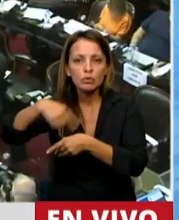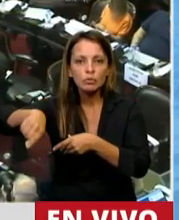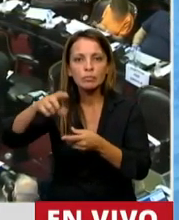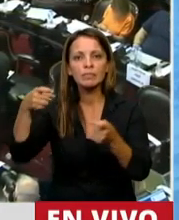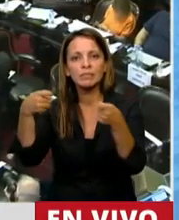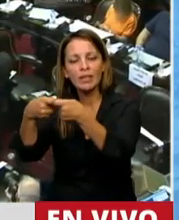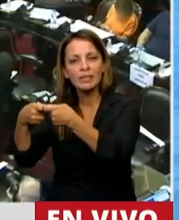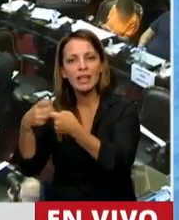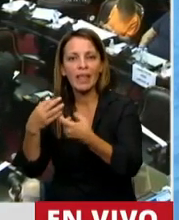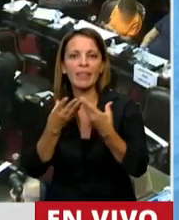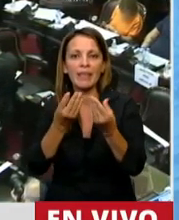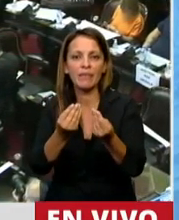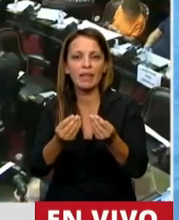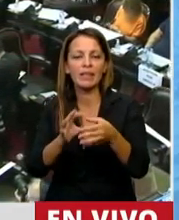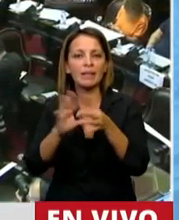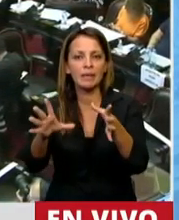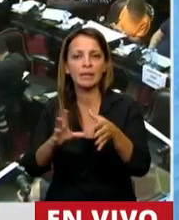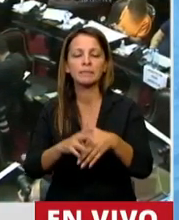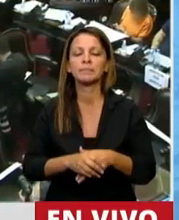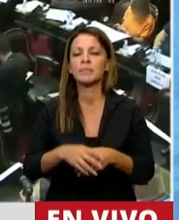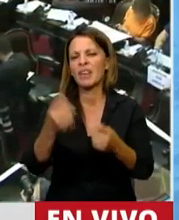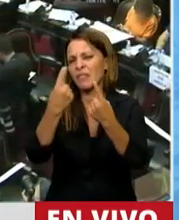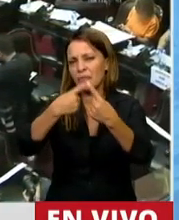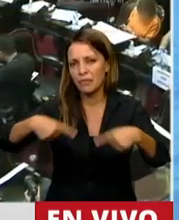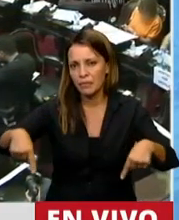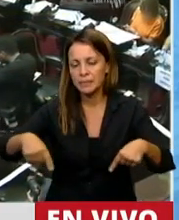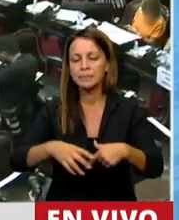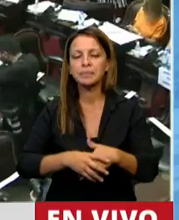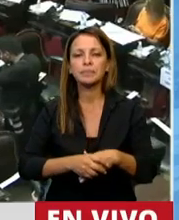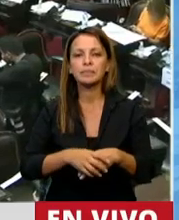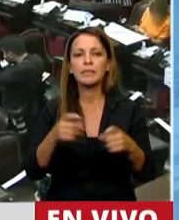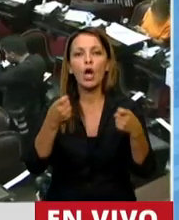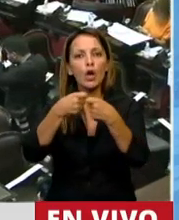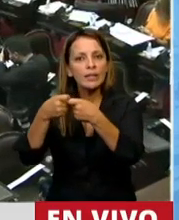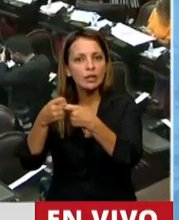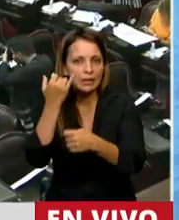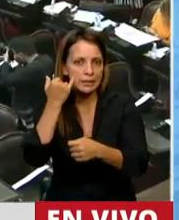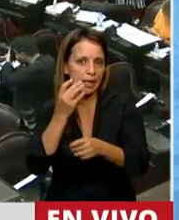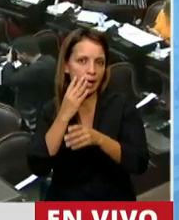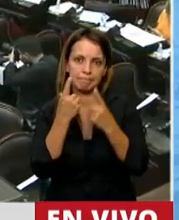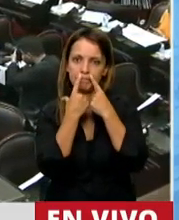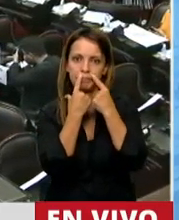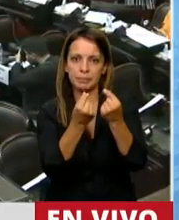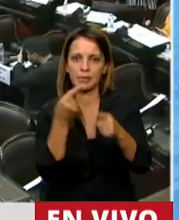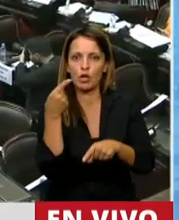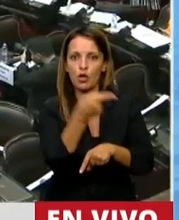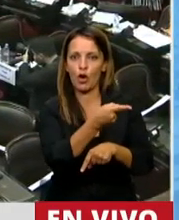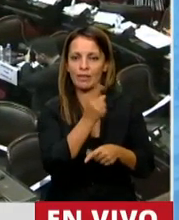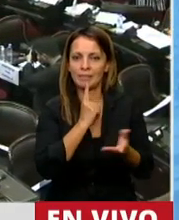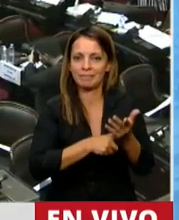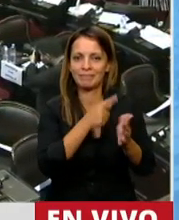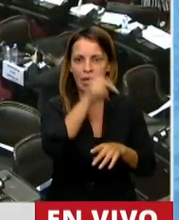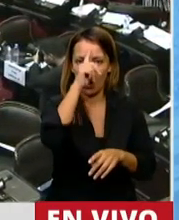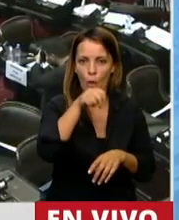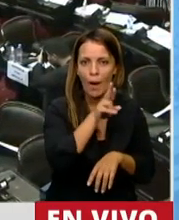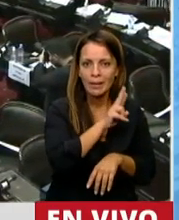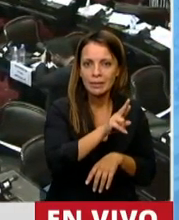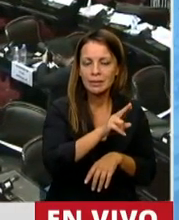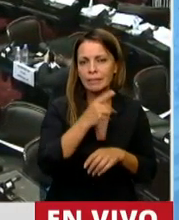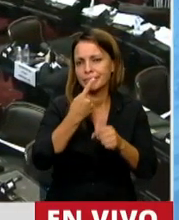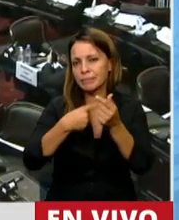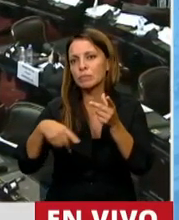defienden la libertad de expresión, como FOPEA, ADEPA y todas las diferentes organizaciones que ya se han pronunciado en contra de esta medida, además de una enorme cantidad